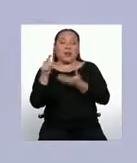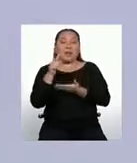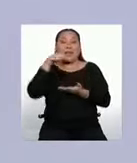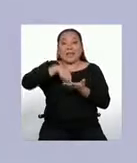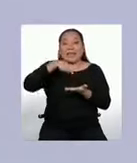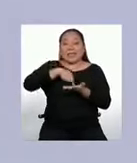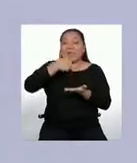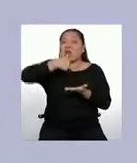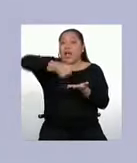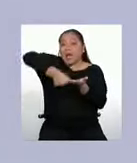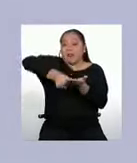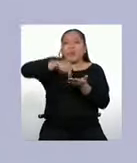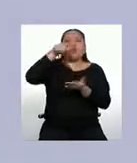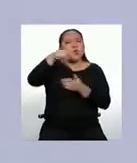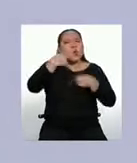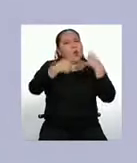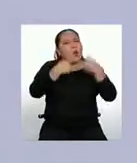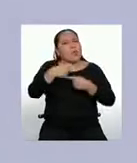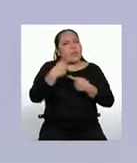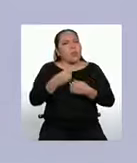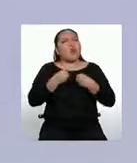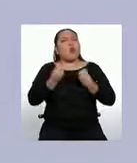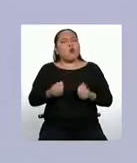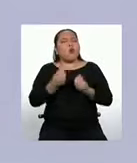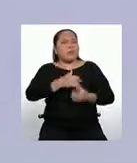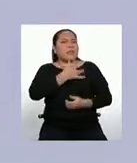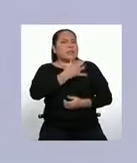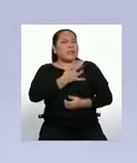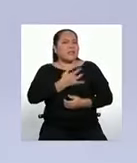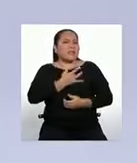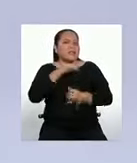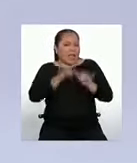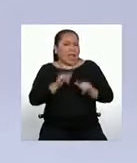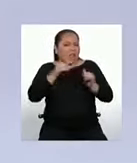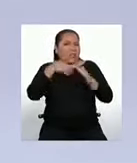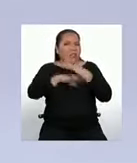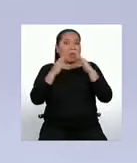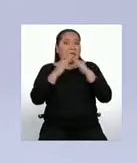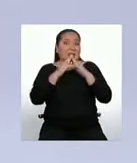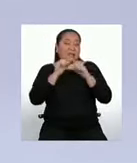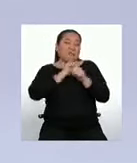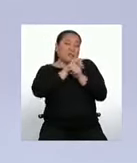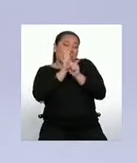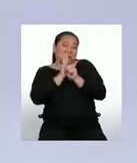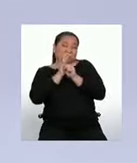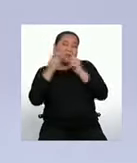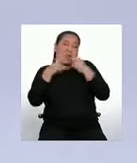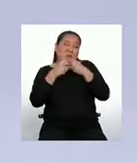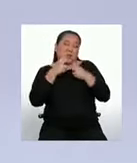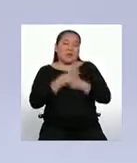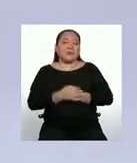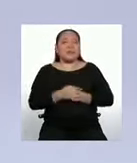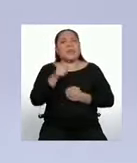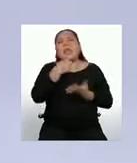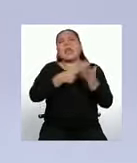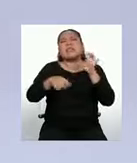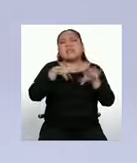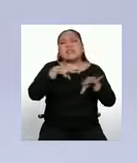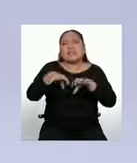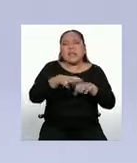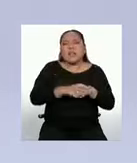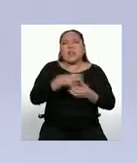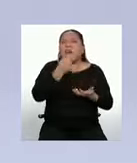carta, cuéntale acerca de cómo estás pasando estos días en casa debido al coronavirus. Puedes contarle qué estás haciendo, qué has aprendido en estos